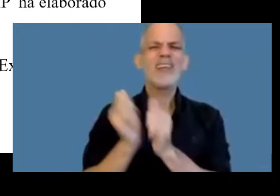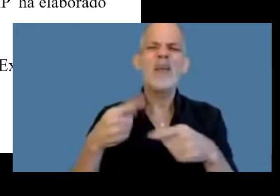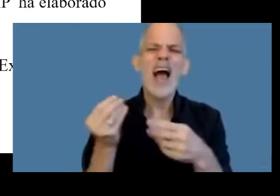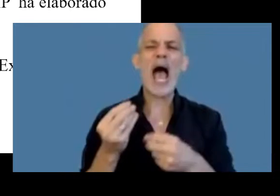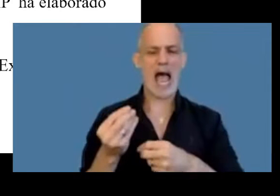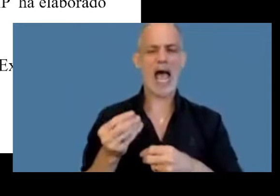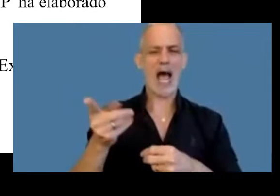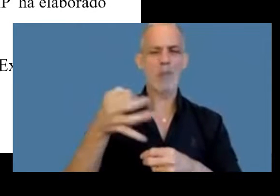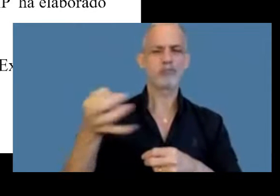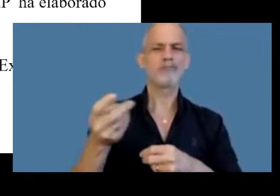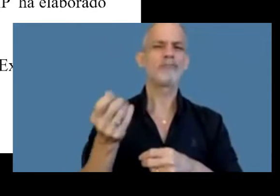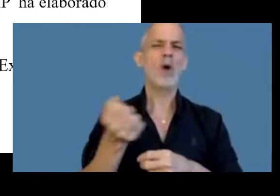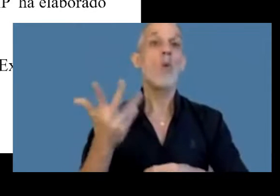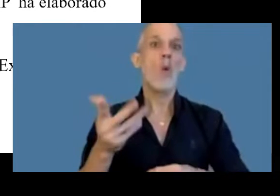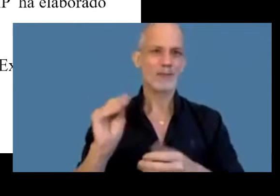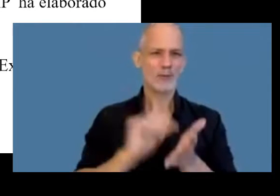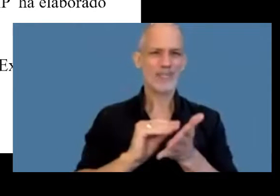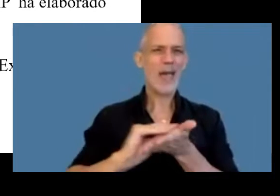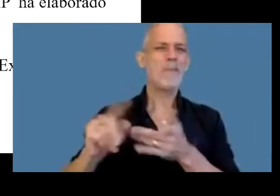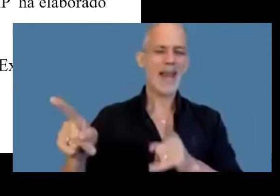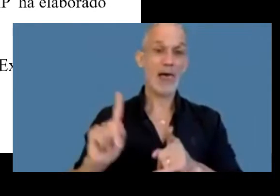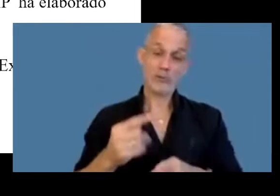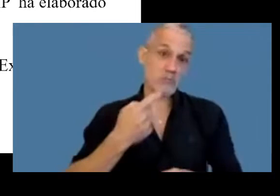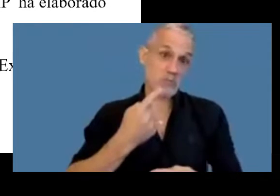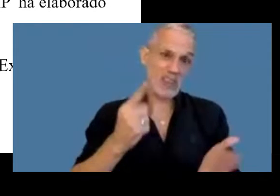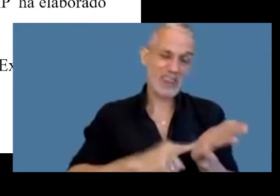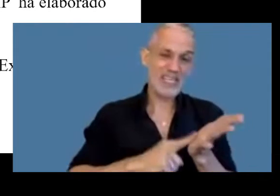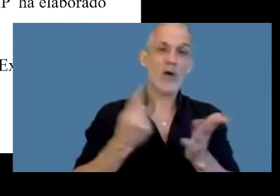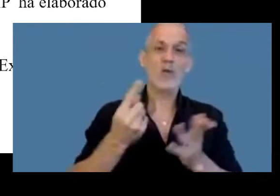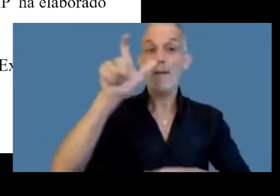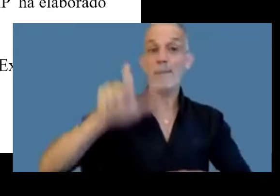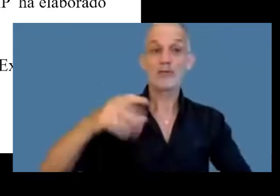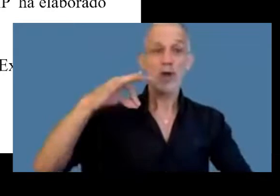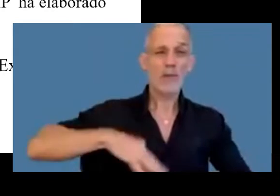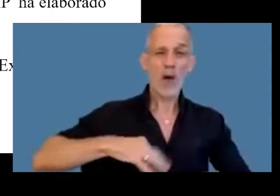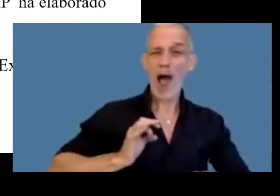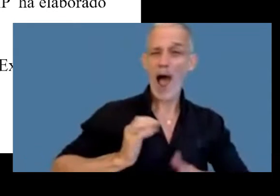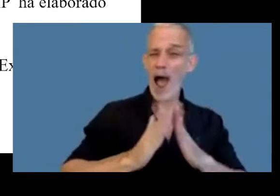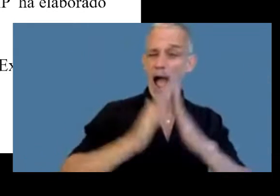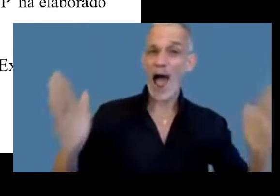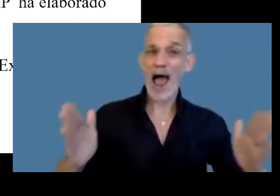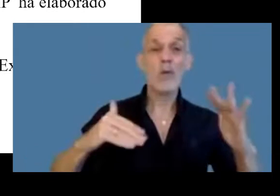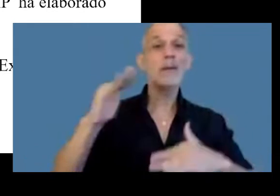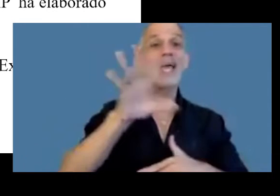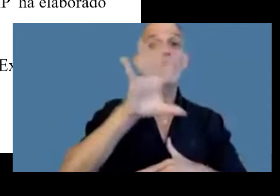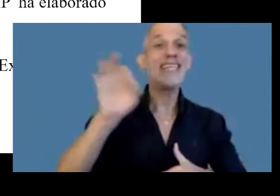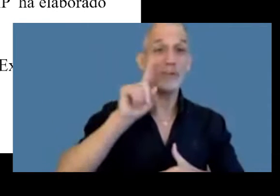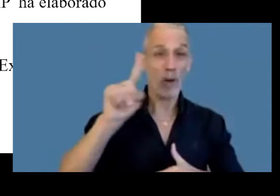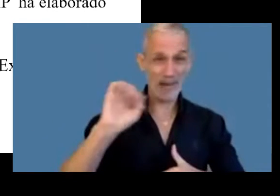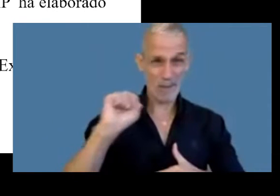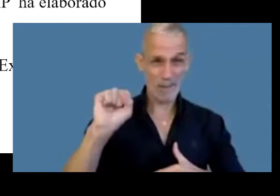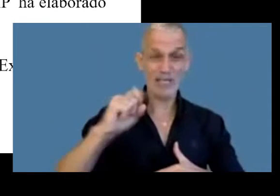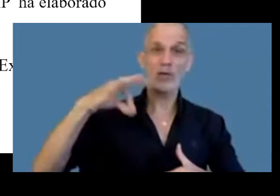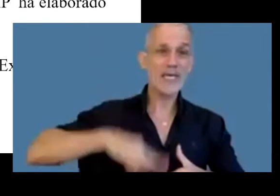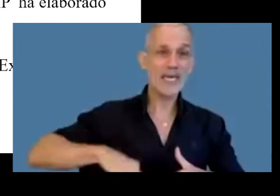establece que una persona que tenga ingresos anuales que superen 500.000 pesos de ingreso